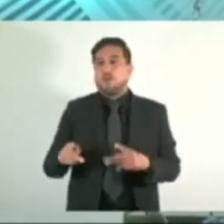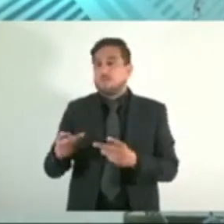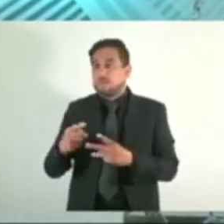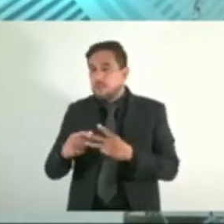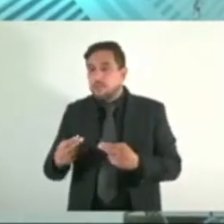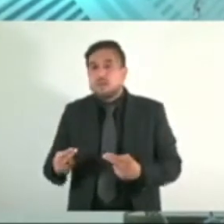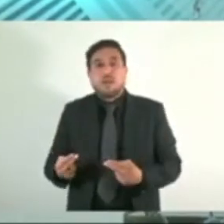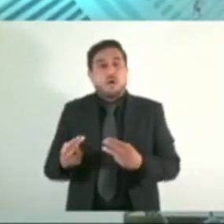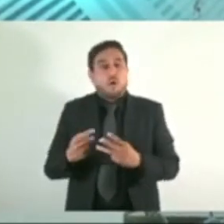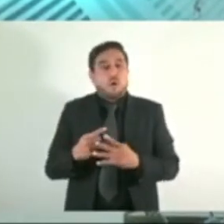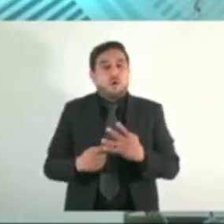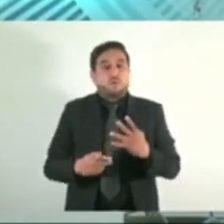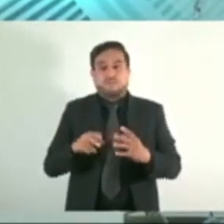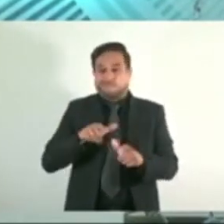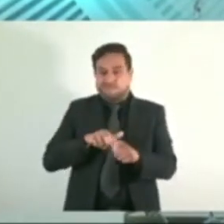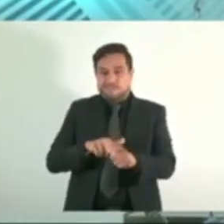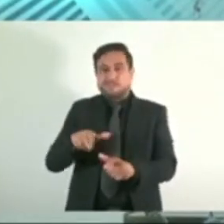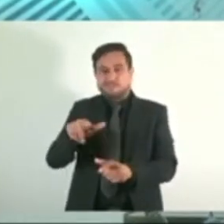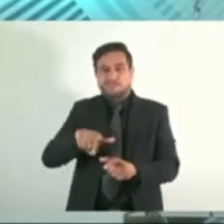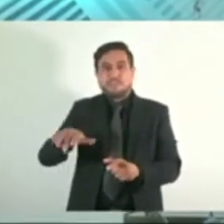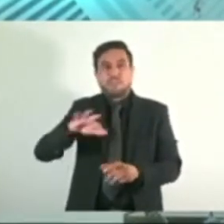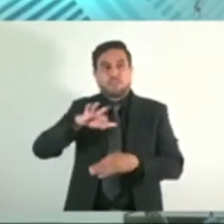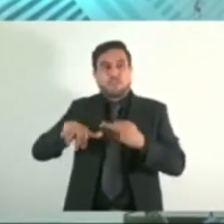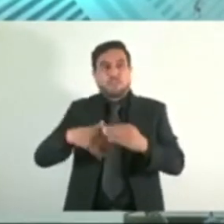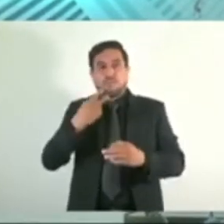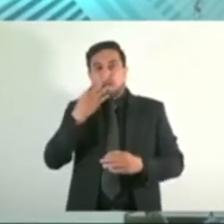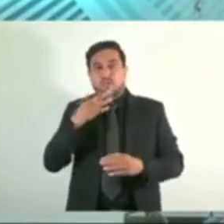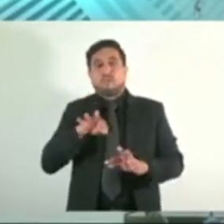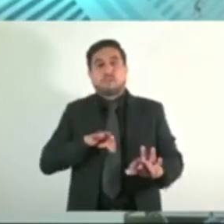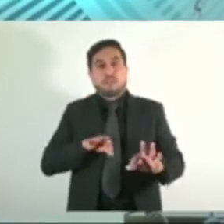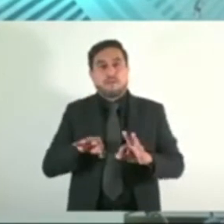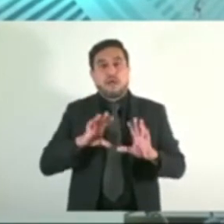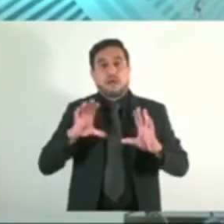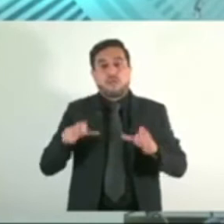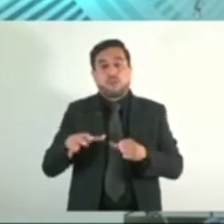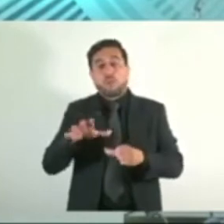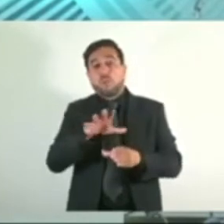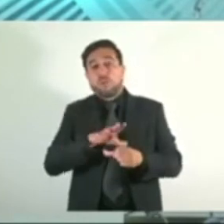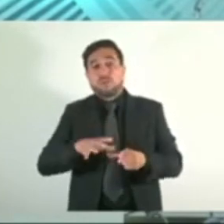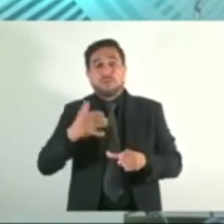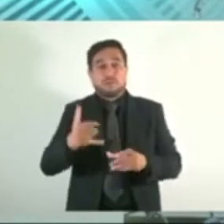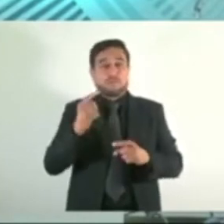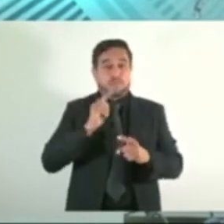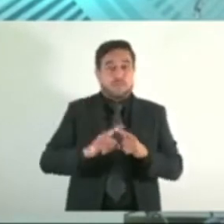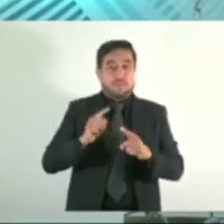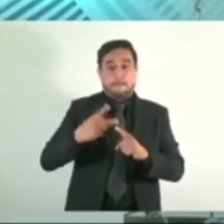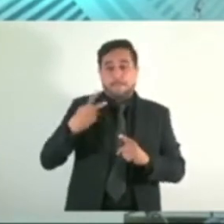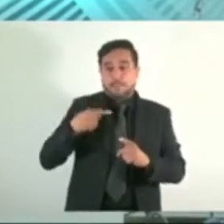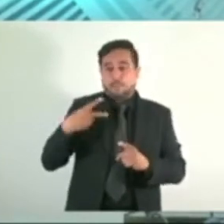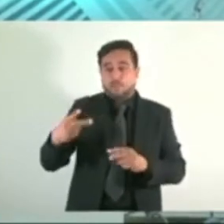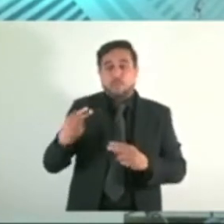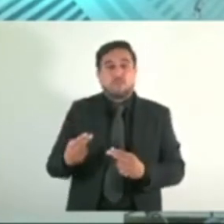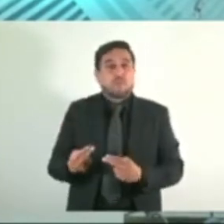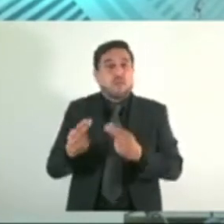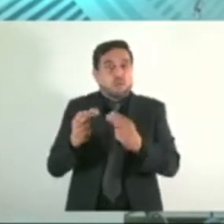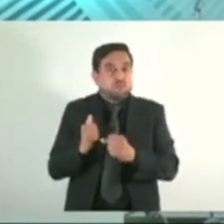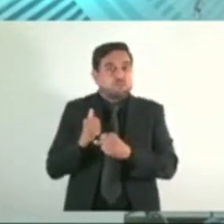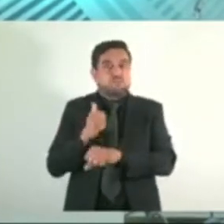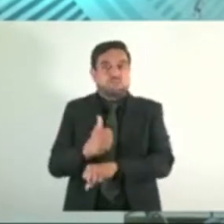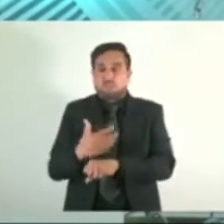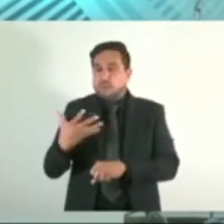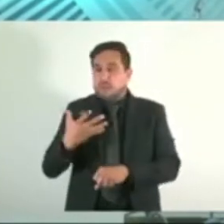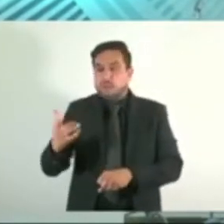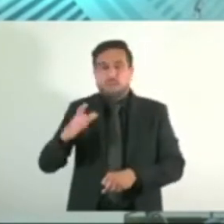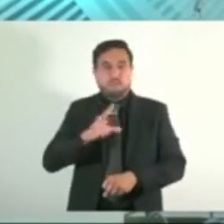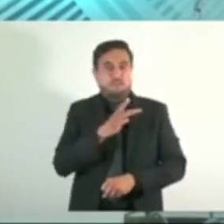manteniendo sus negocios operando. Los trabajadores y los autoempleados poniendo su máximo esfuerzo para